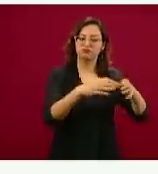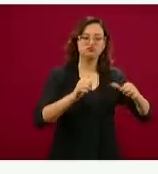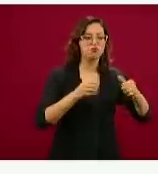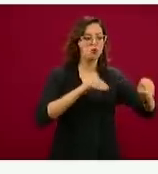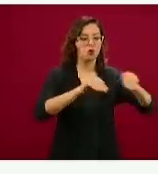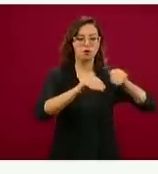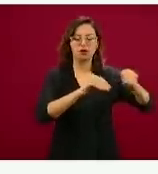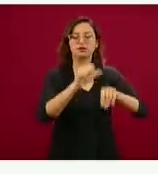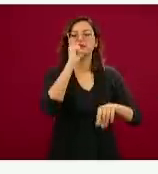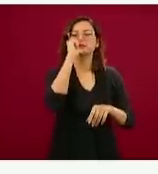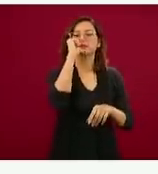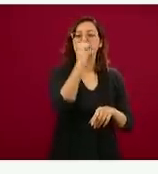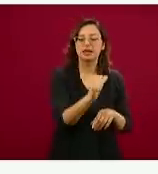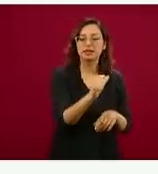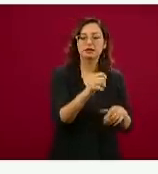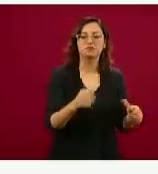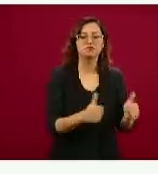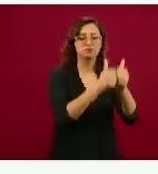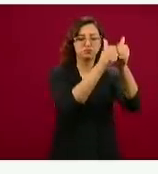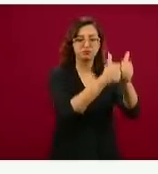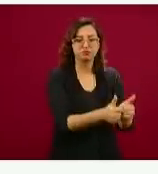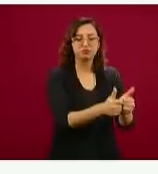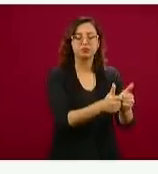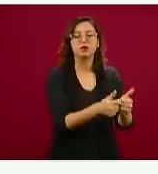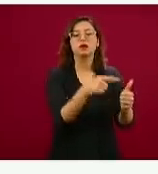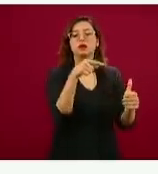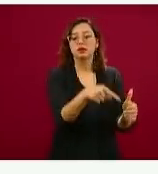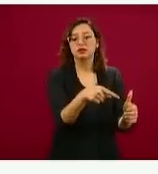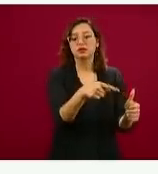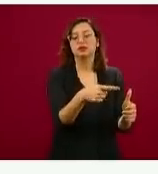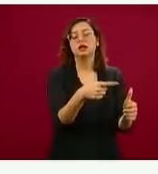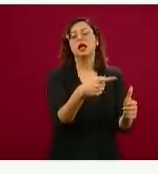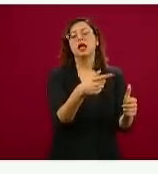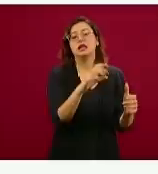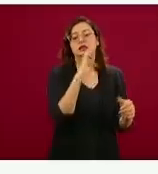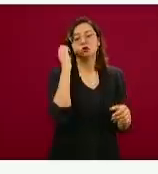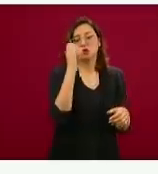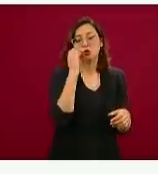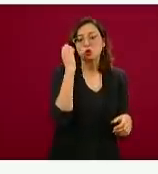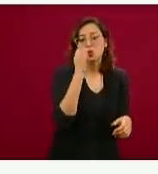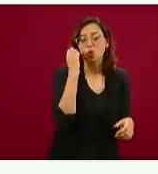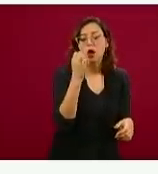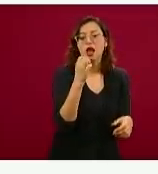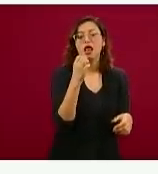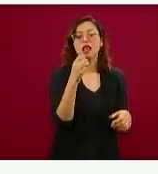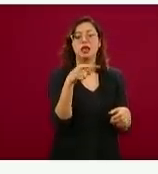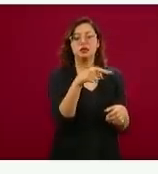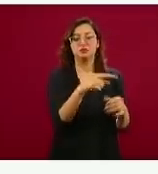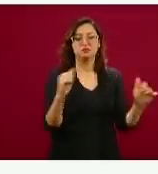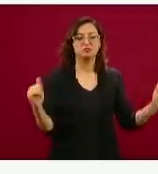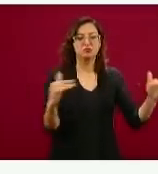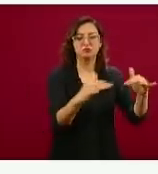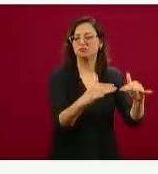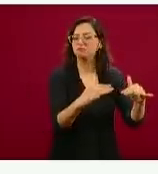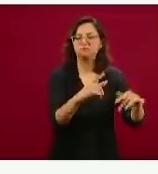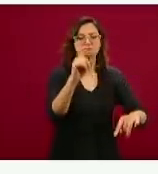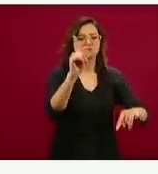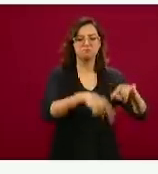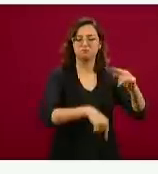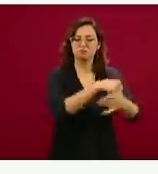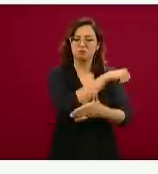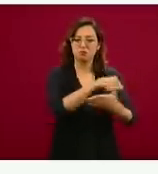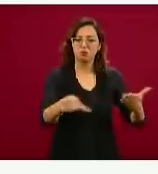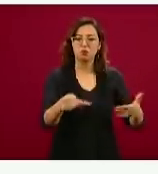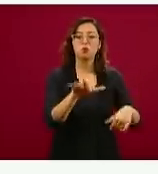y concentración de población, especialmente en las escuelas y sitios de congregación pública. ¿Por qué razón?